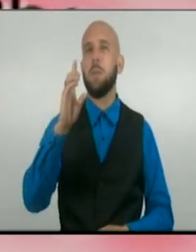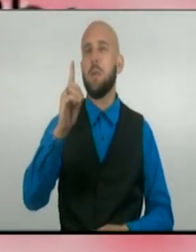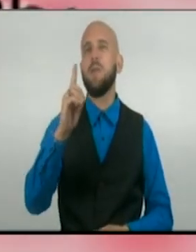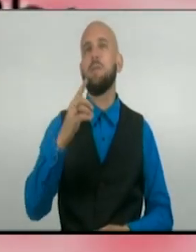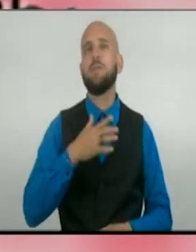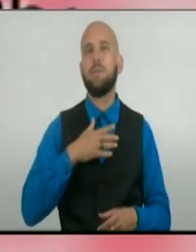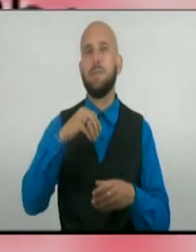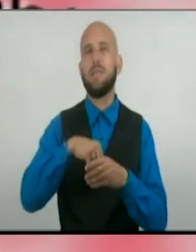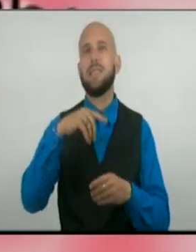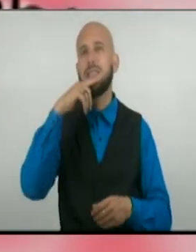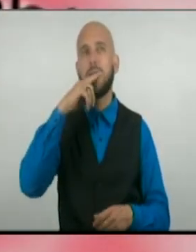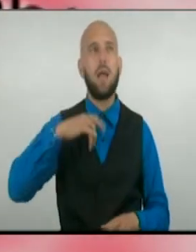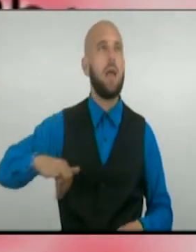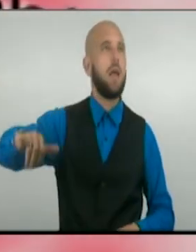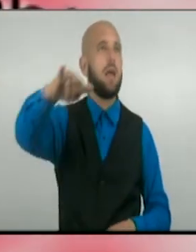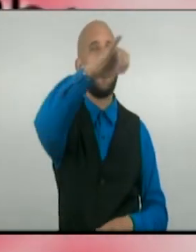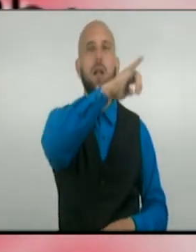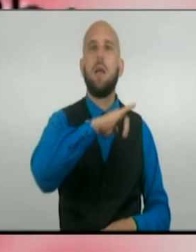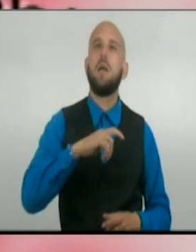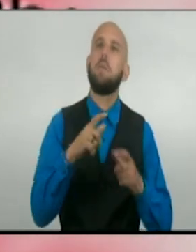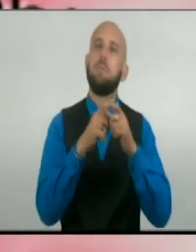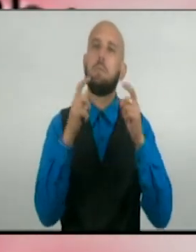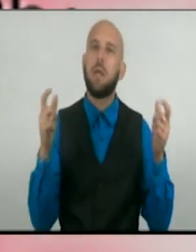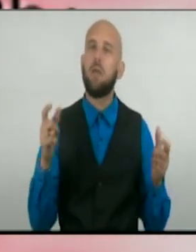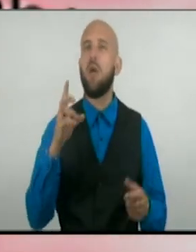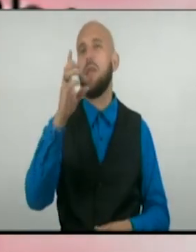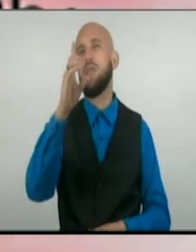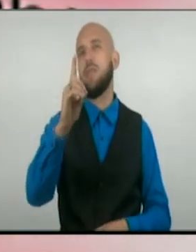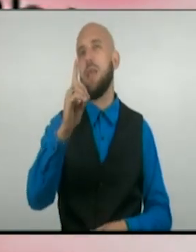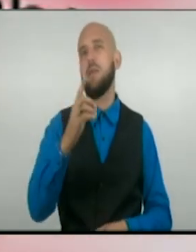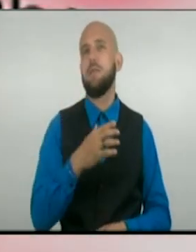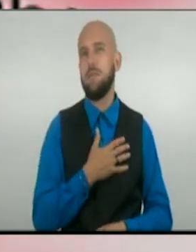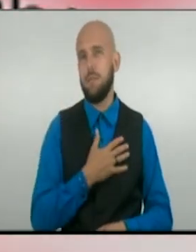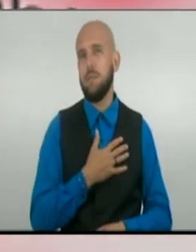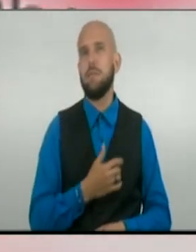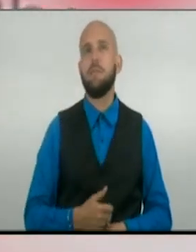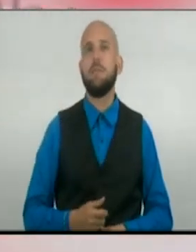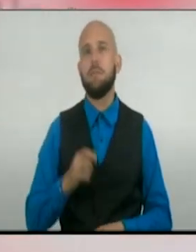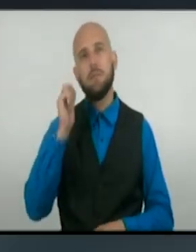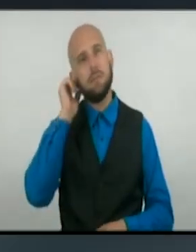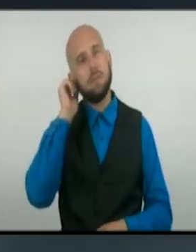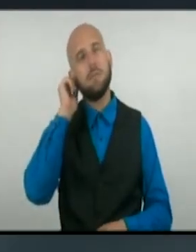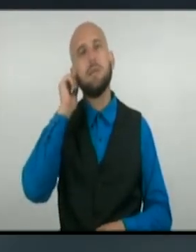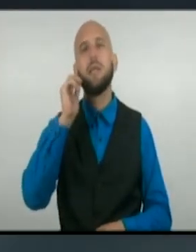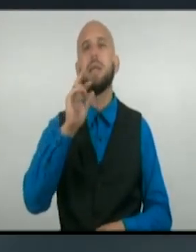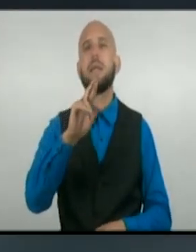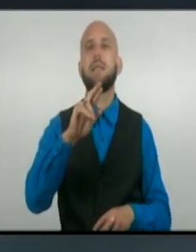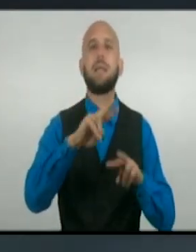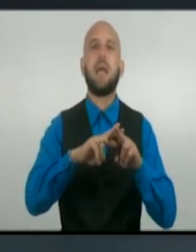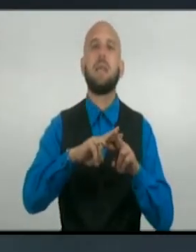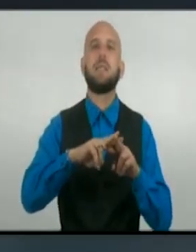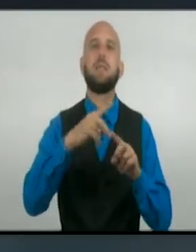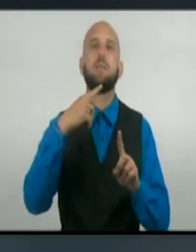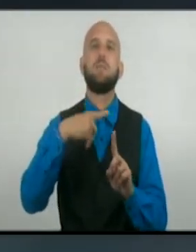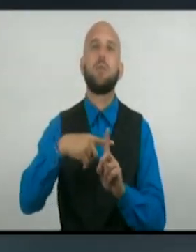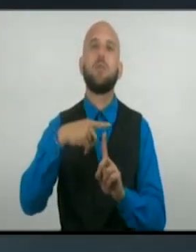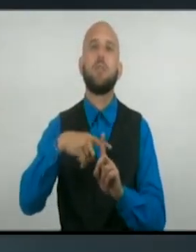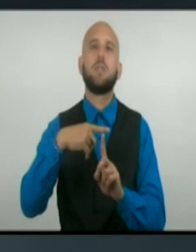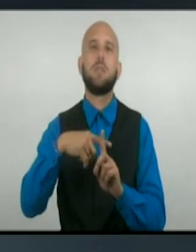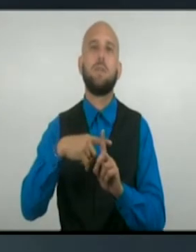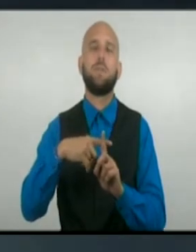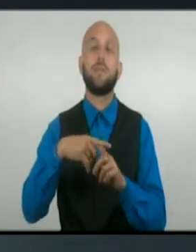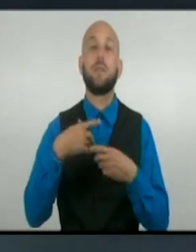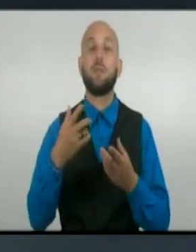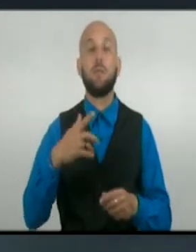sangre del 85% de las personas o sea ellas tienen rh positivo y falta